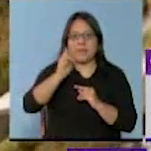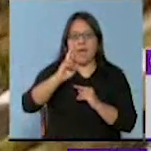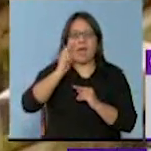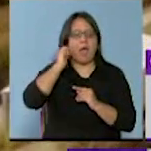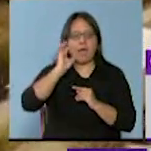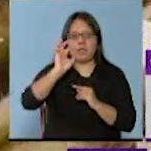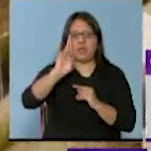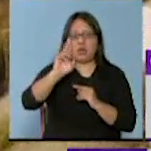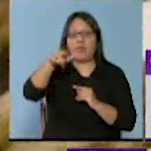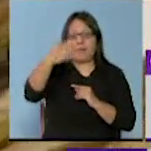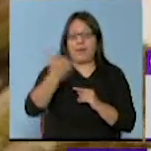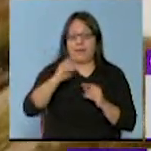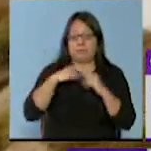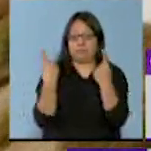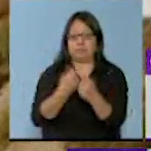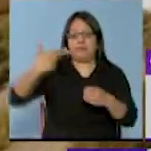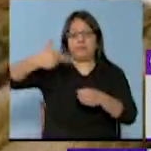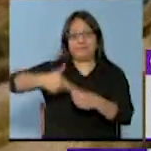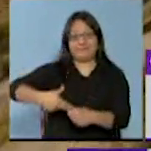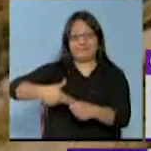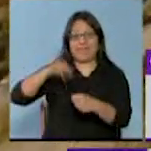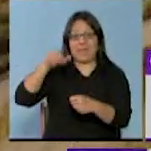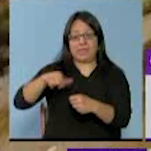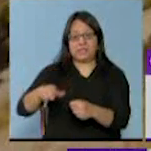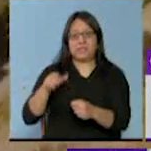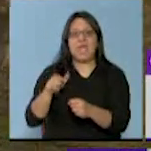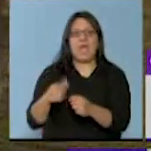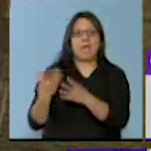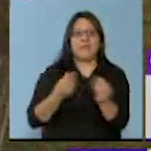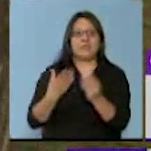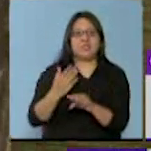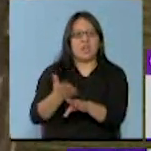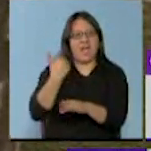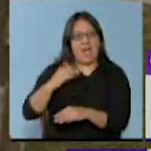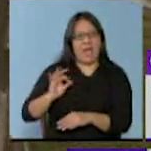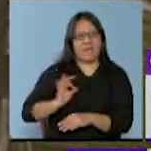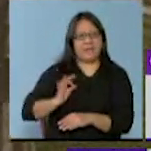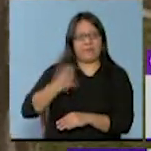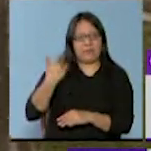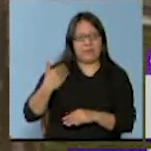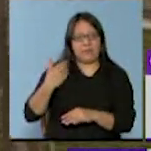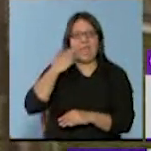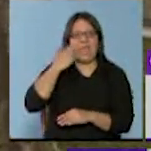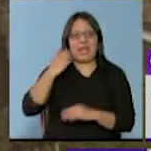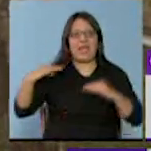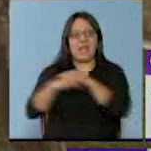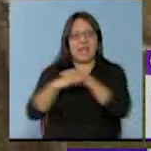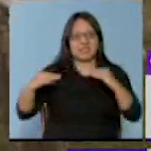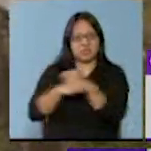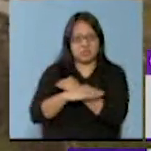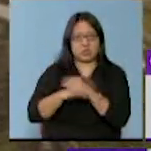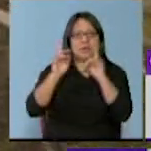hay una estación de servicio. En ese sector van a usar la antigua ruta nacional número 34, que va a pasar por un